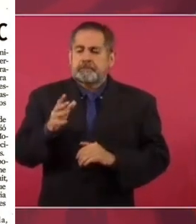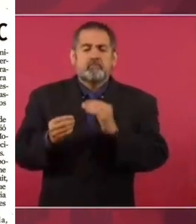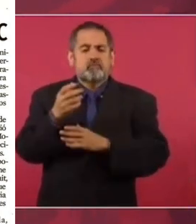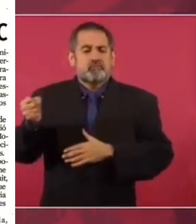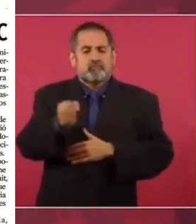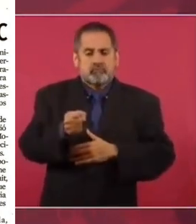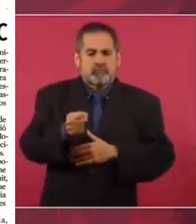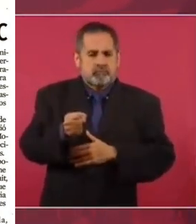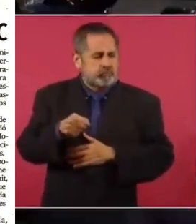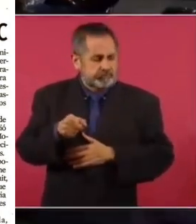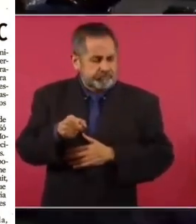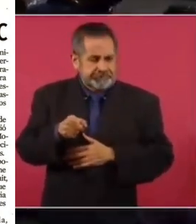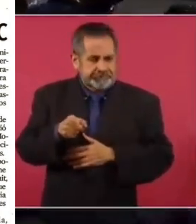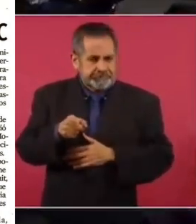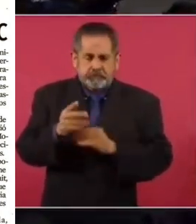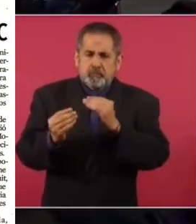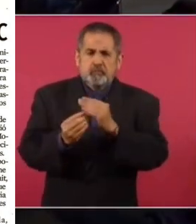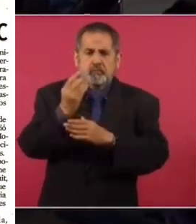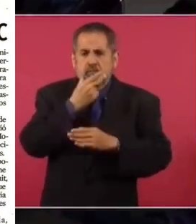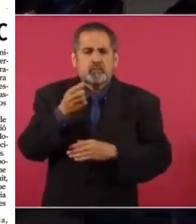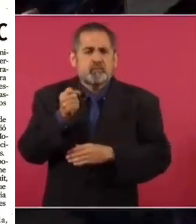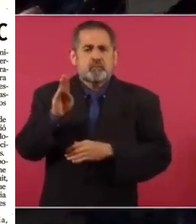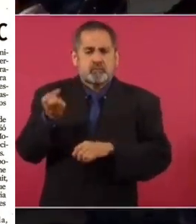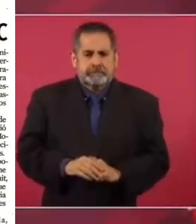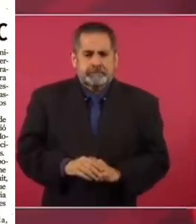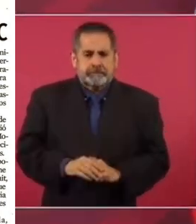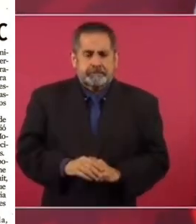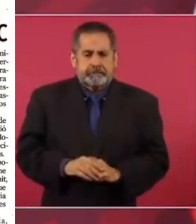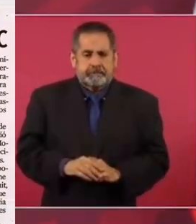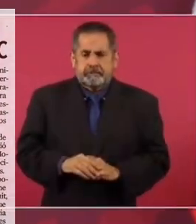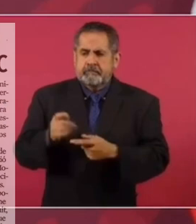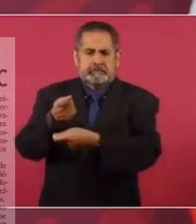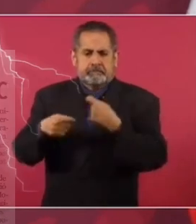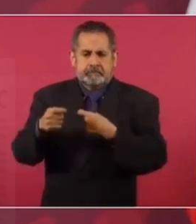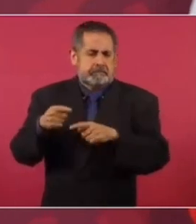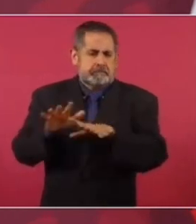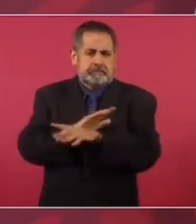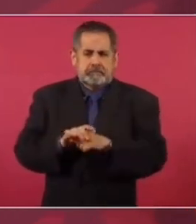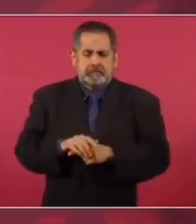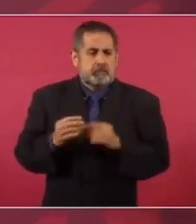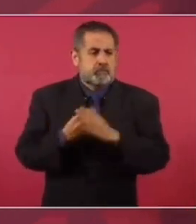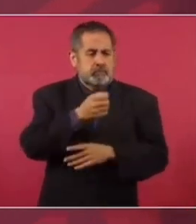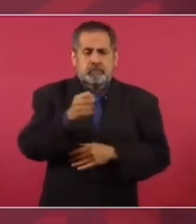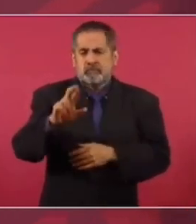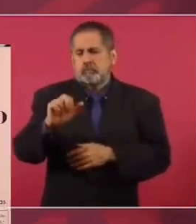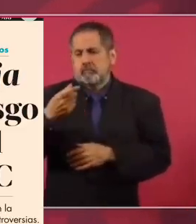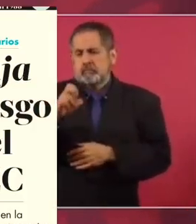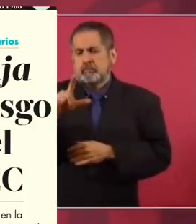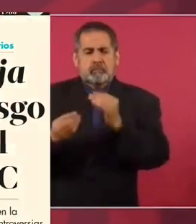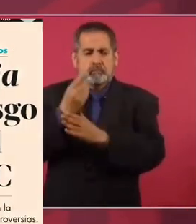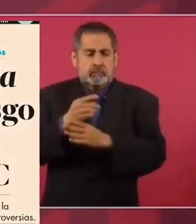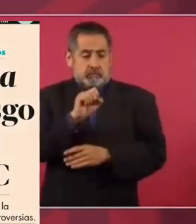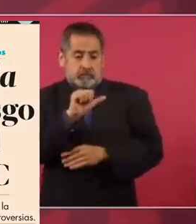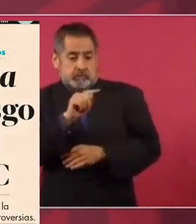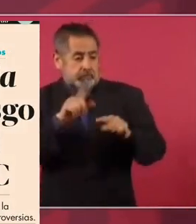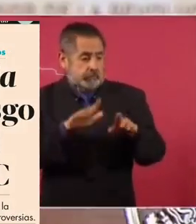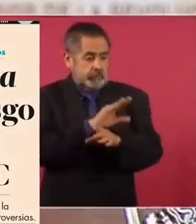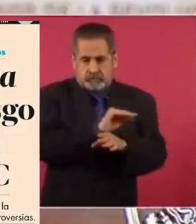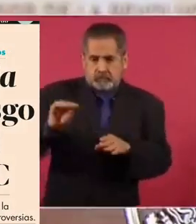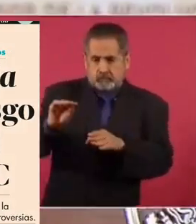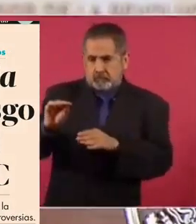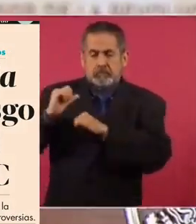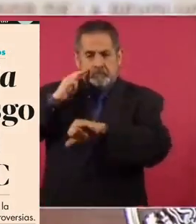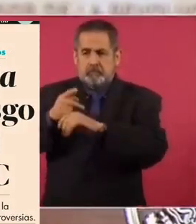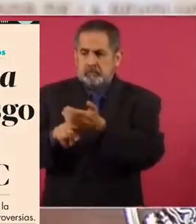nombró al nuevo subsecretario de Economía. Entra Raquel Buenrostro, del SAT, a la